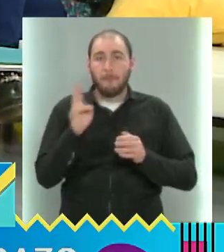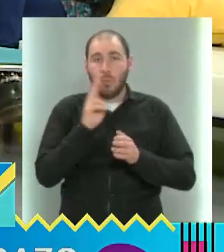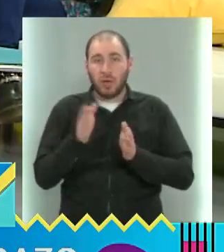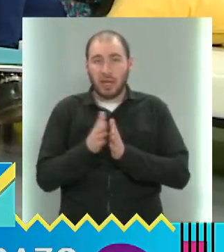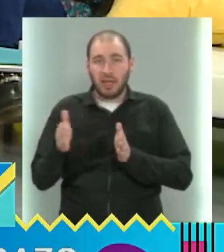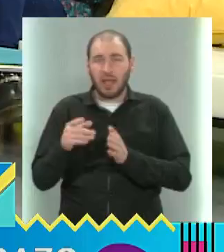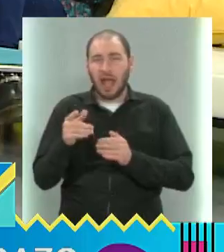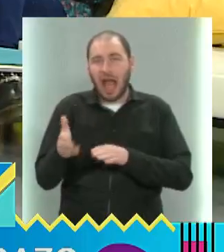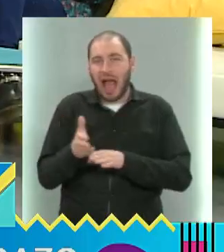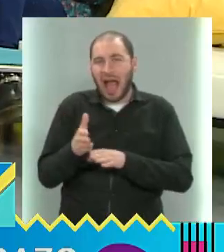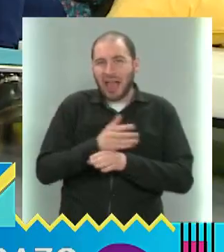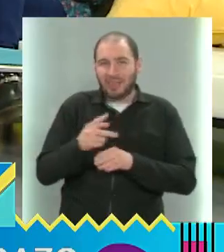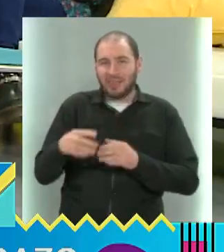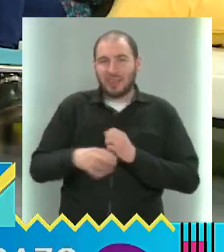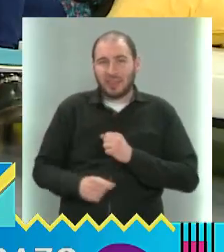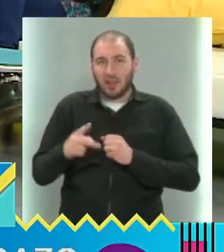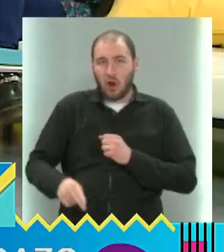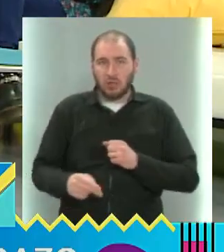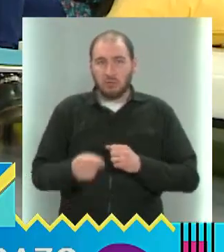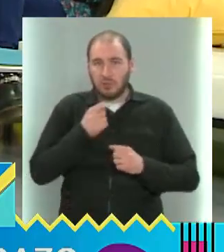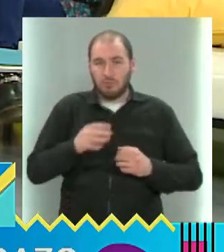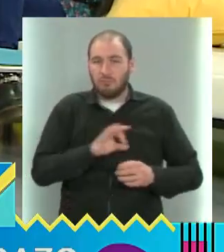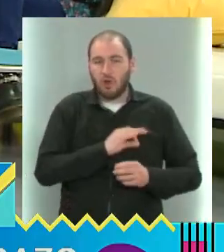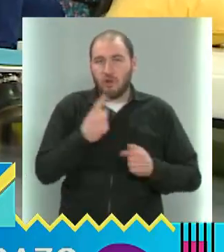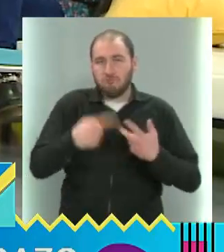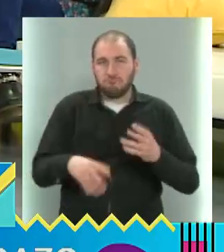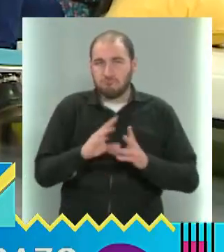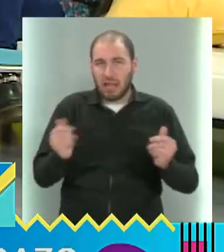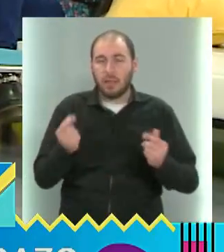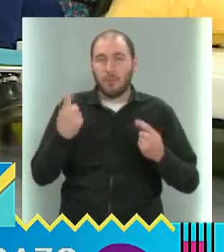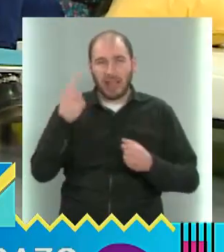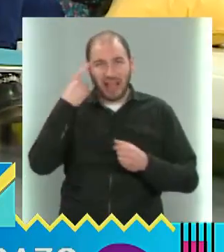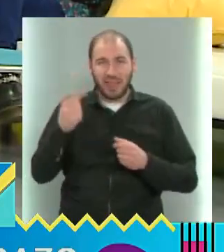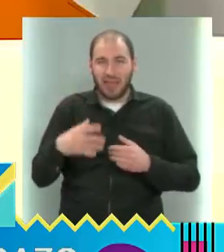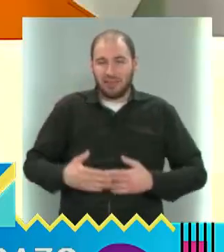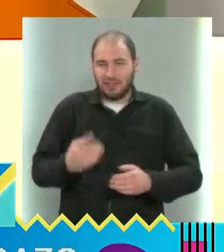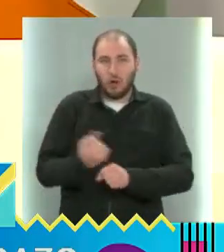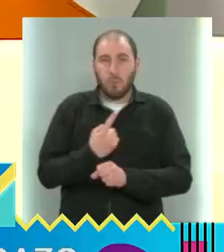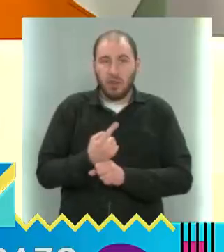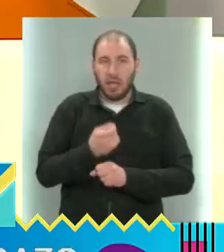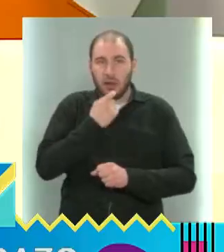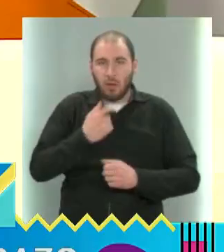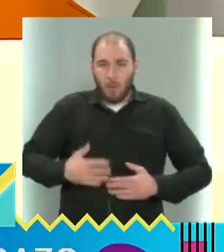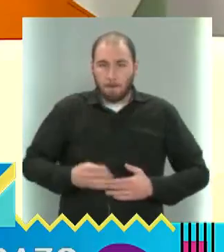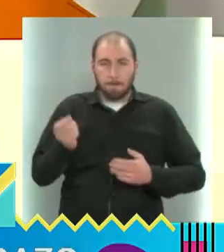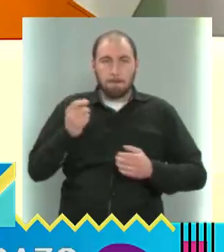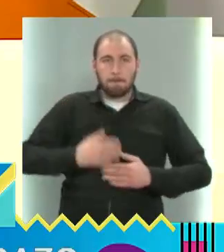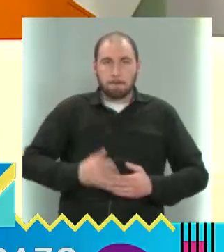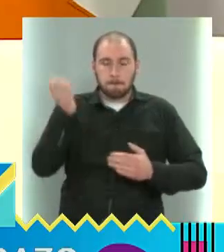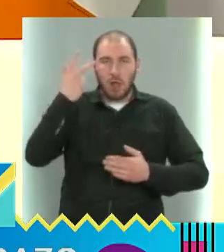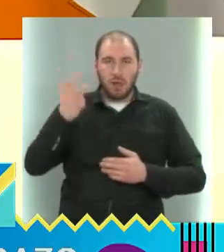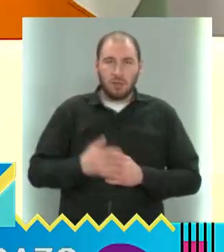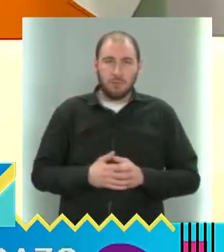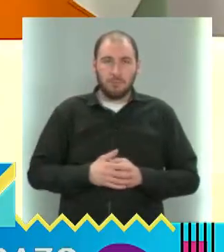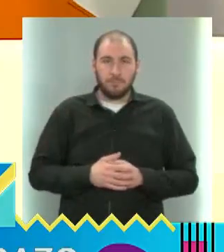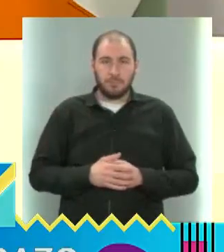están en la menopausia, que dejan de utilizar anticonceptivos porque piensan que ya están en una edad infértil y de repente producen embarazo. Digamos, con